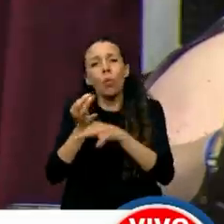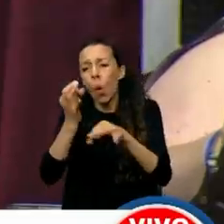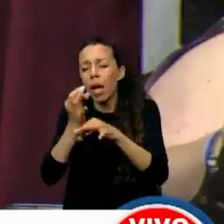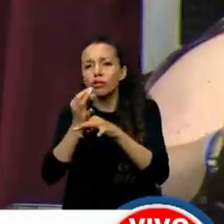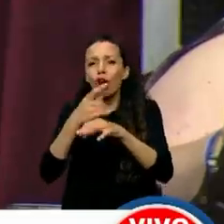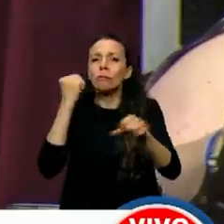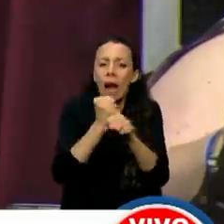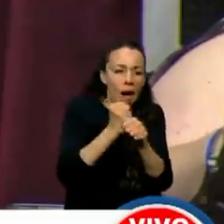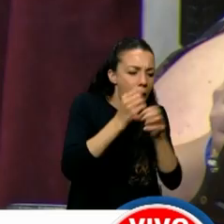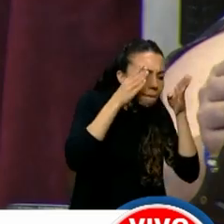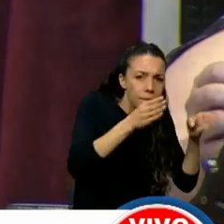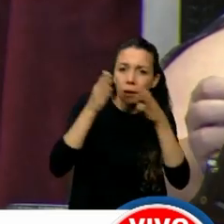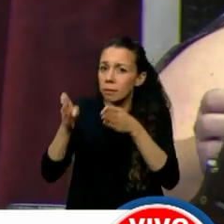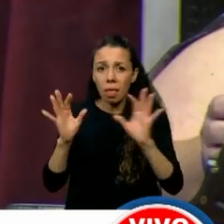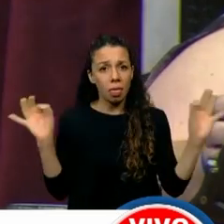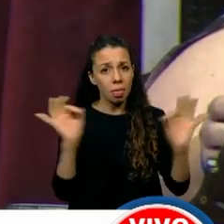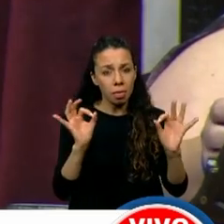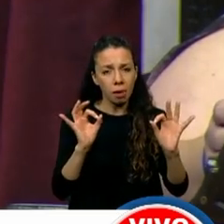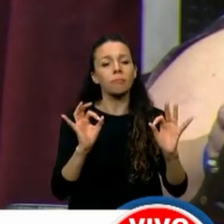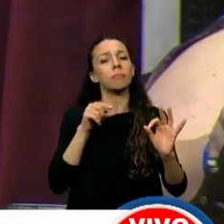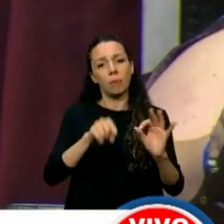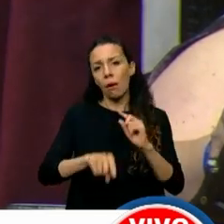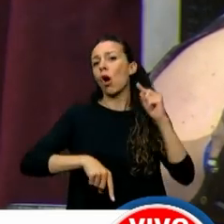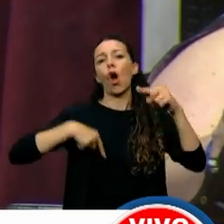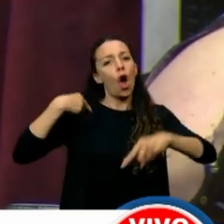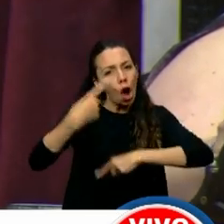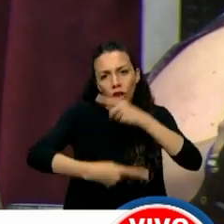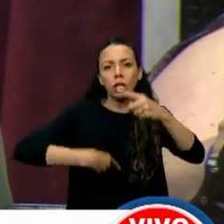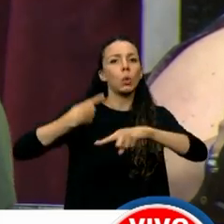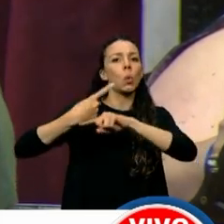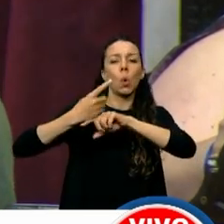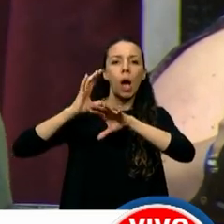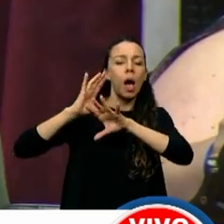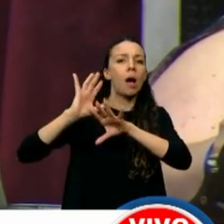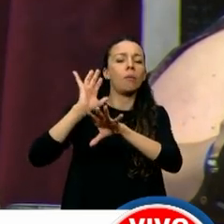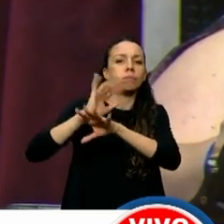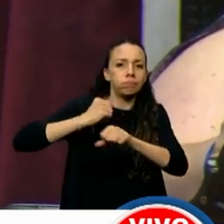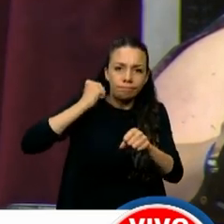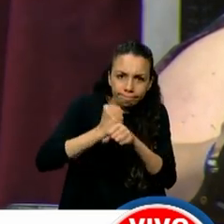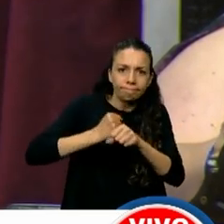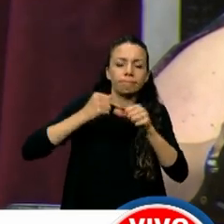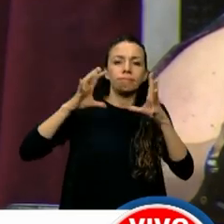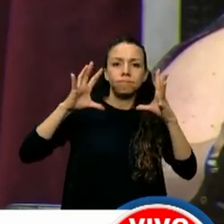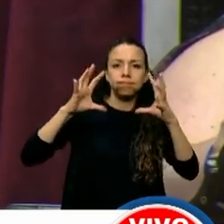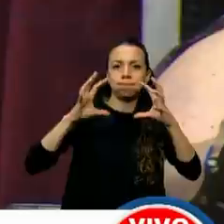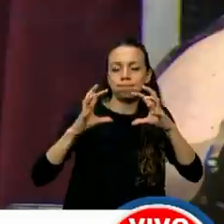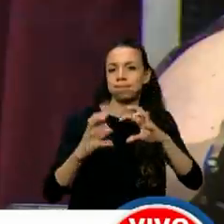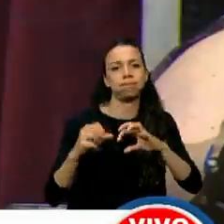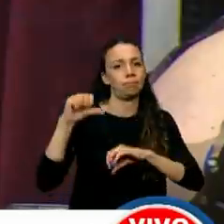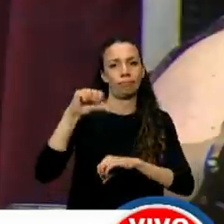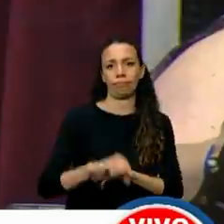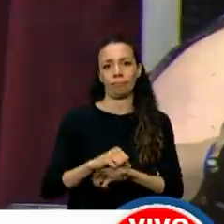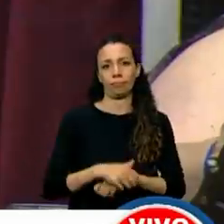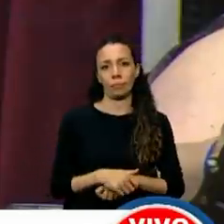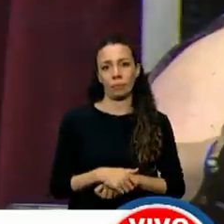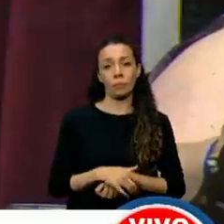seguir arrastrando esta inmensa hipoteca esto significa que vamos a hacer responsables